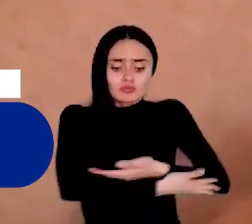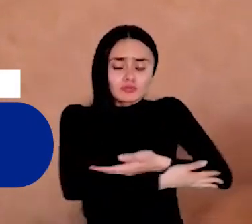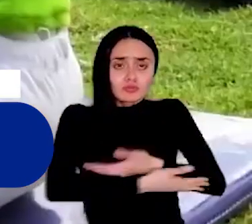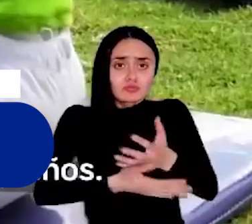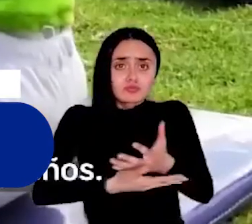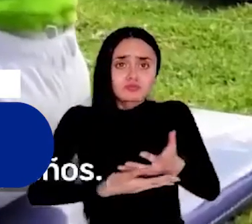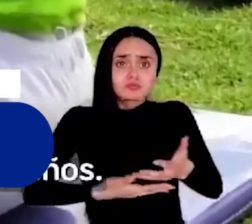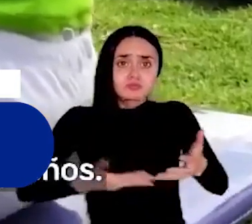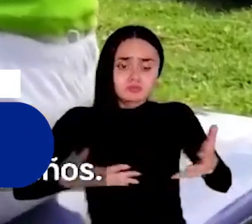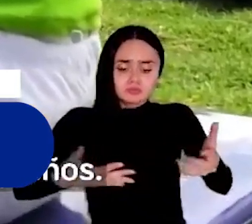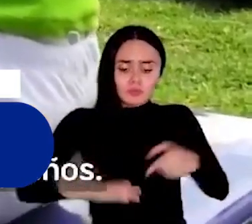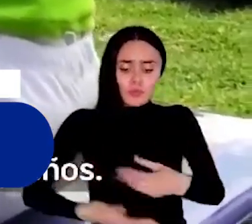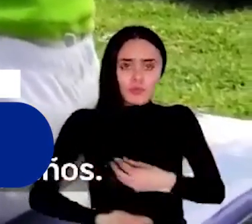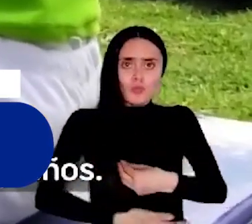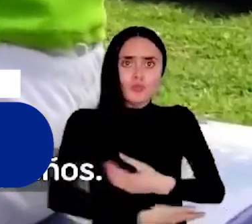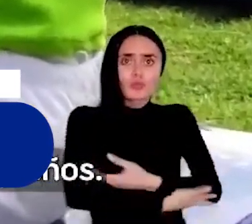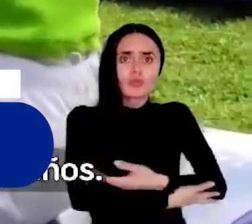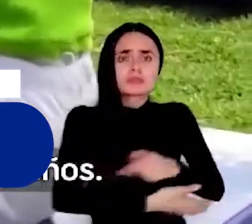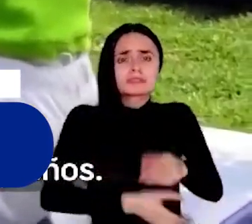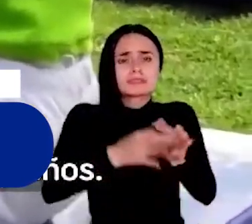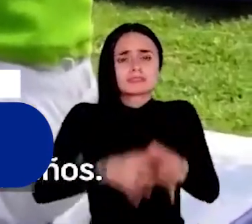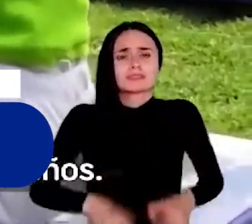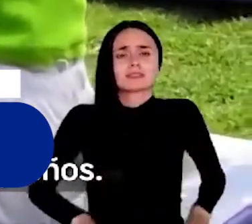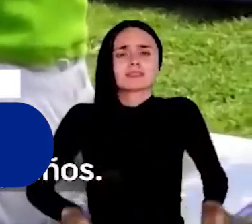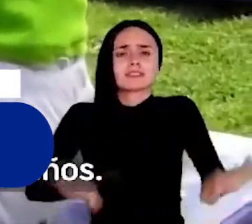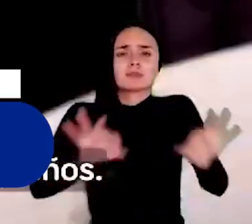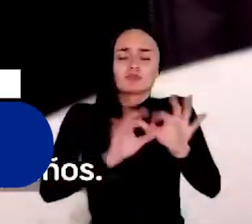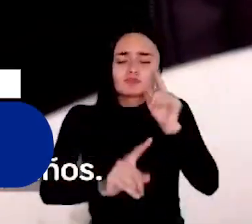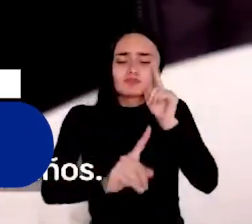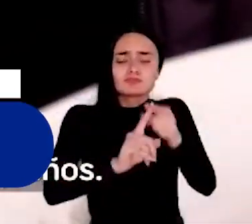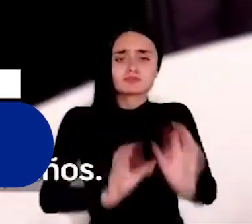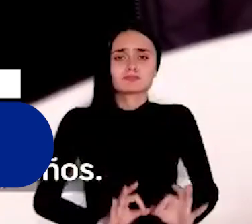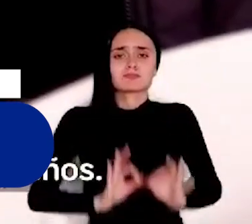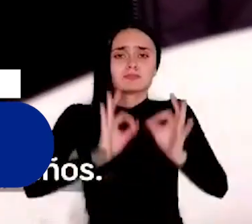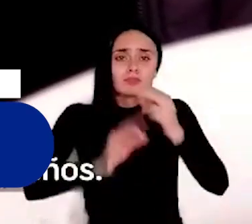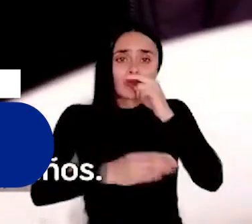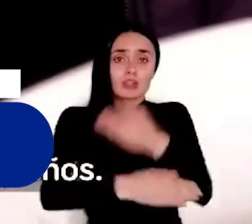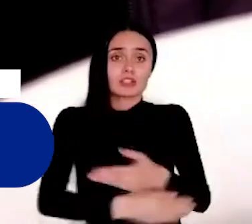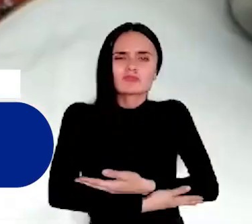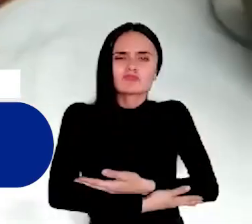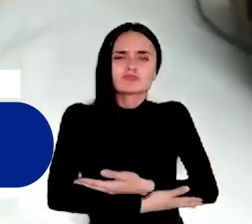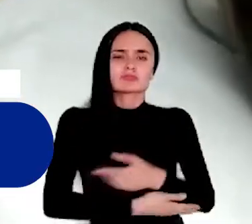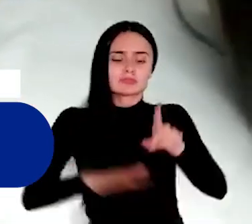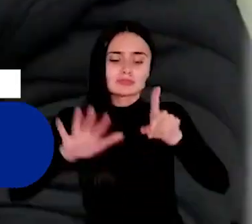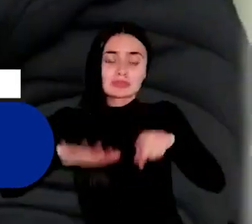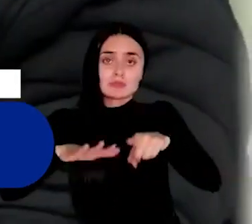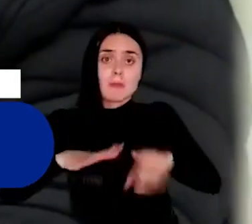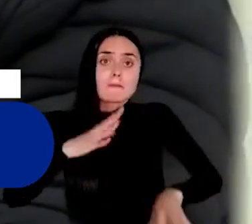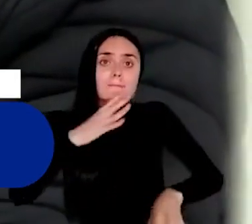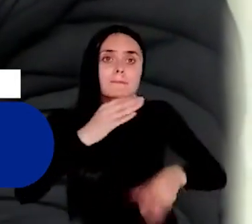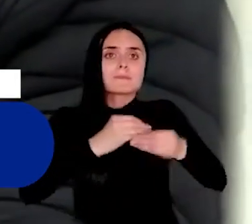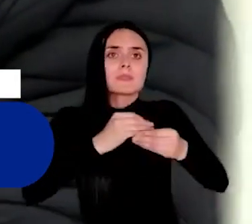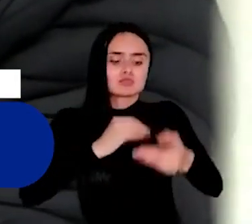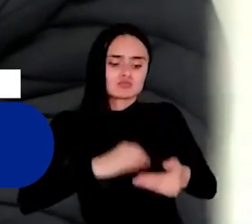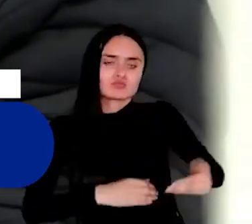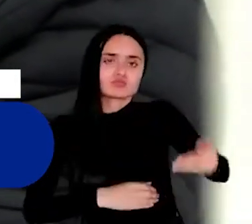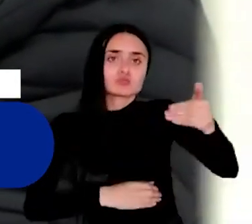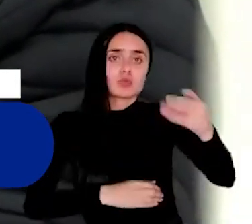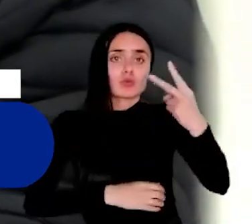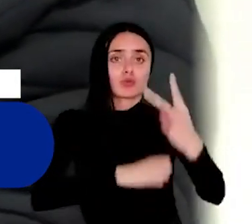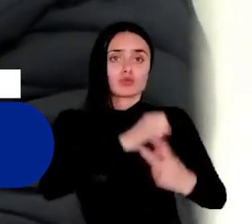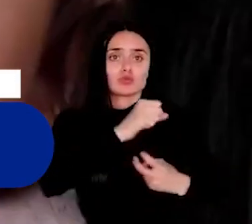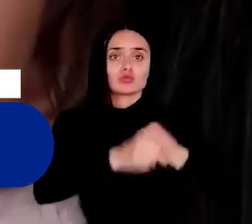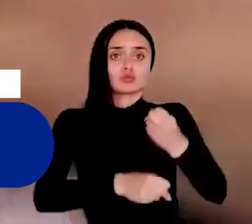la Acción de la Lactancia Materna y fomentada por todas las organizaciones y entidades prestadoras de servicios de salud. Para este año,